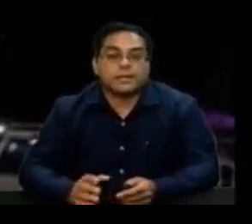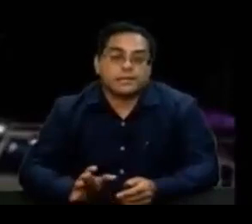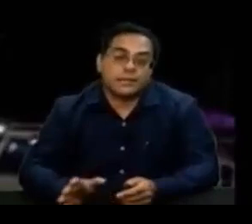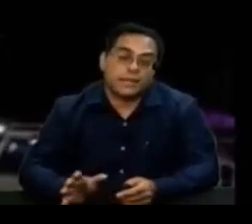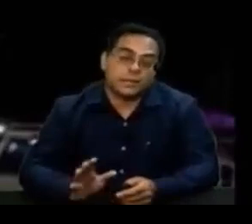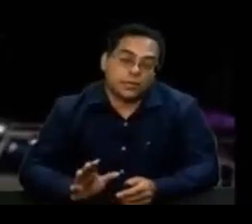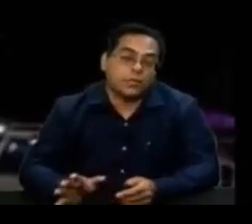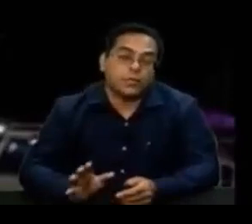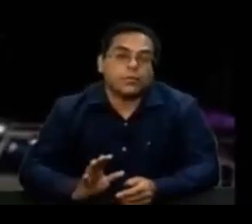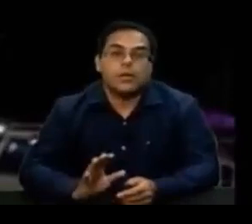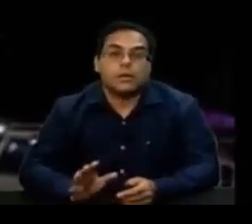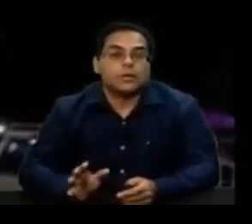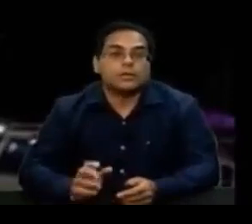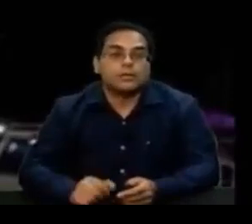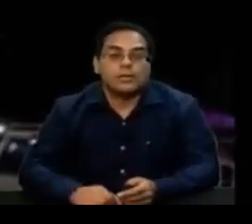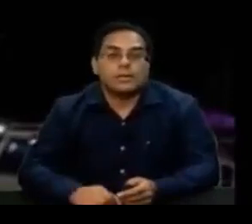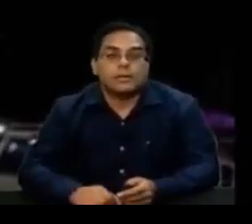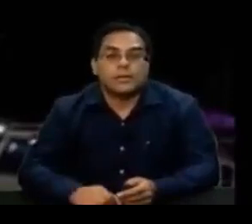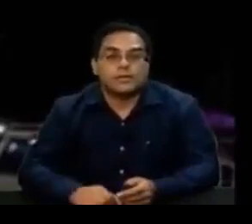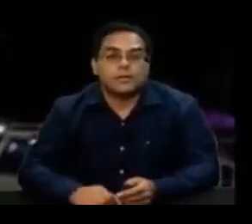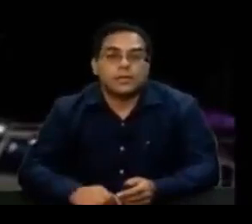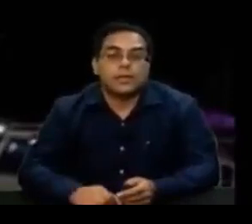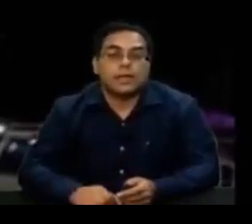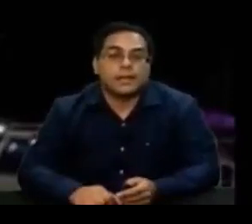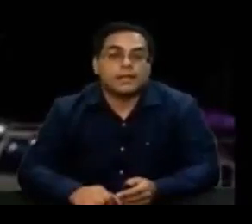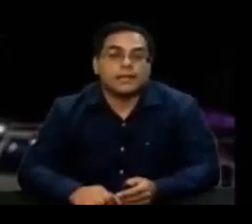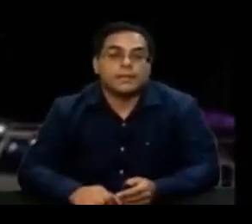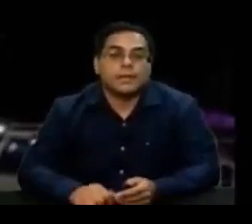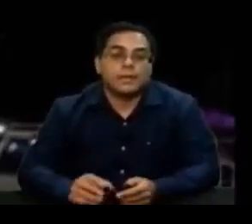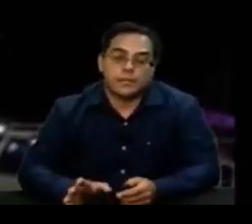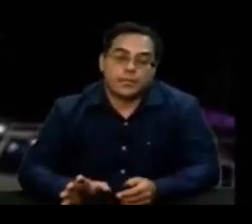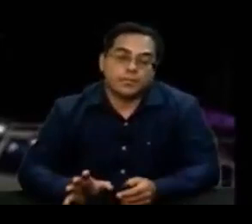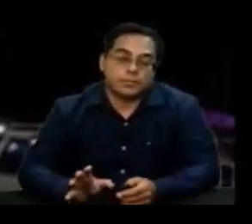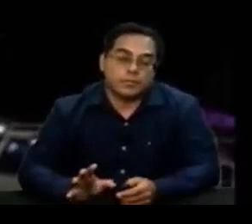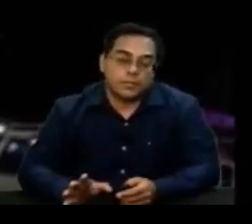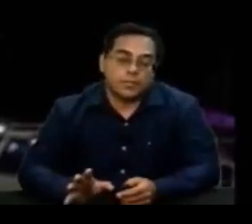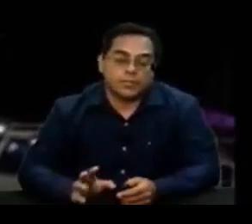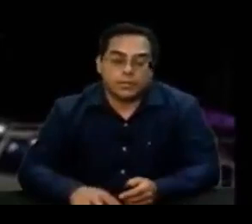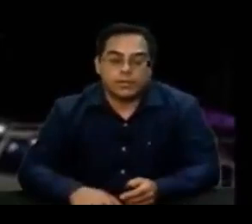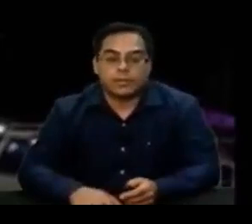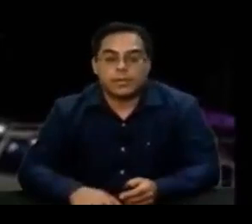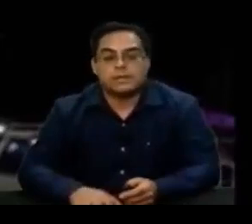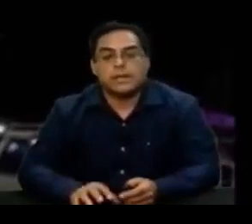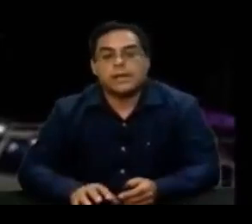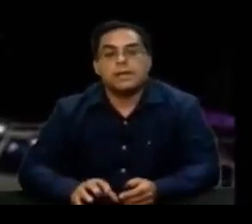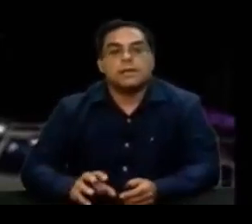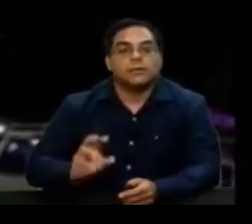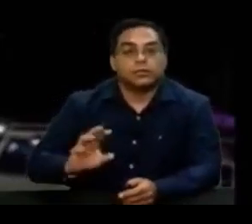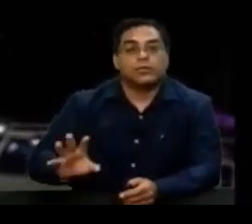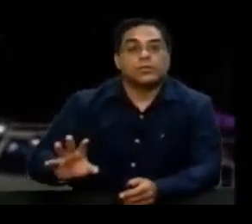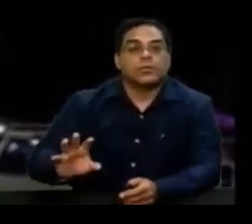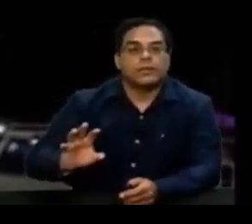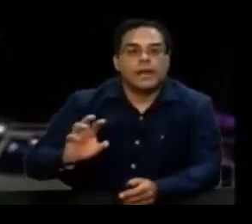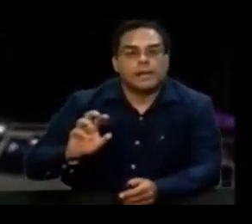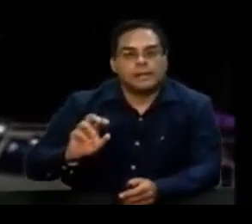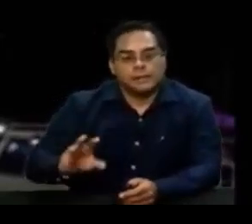ventajas y desventajas, aunque hoy por hoy lo que se utiliza es la fijación interna rígida. Sabemos, aprovecho para comentarles que hay dos tipos